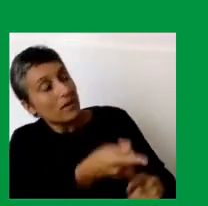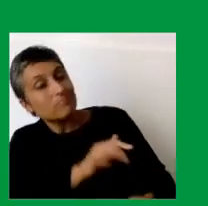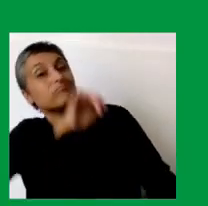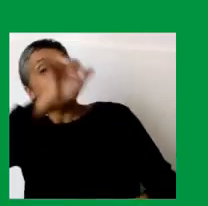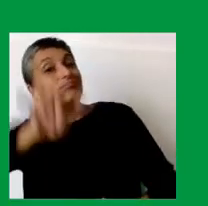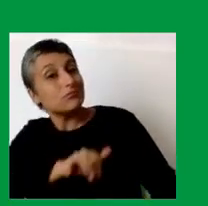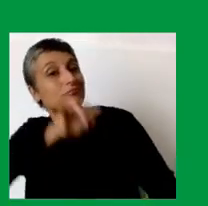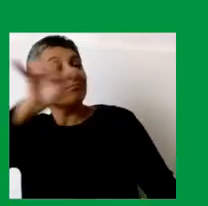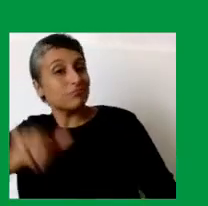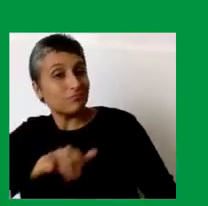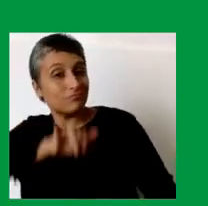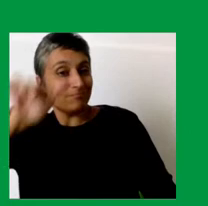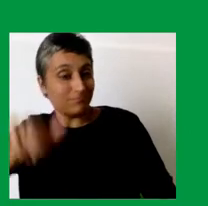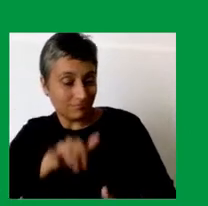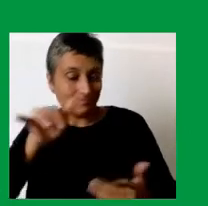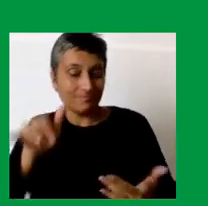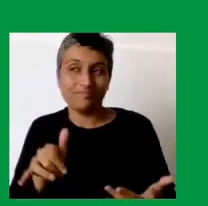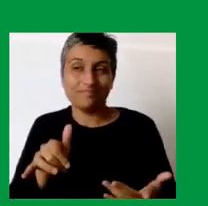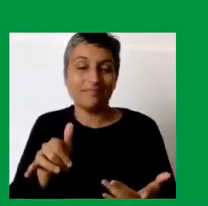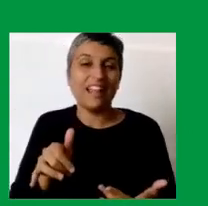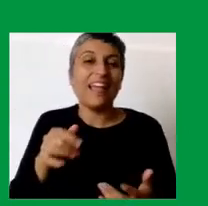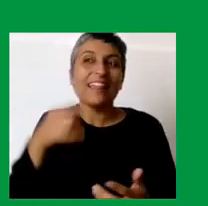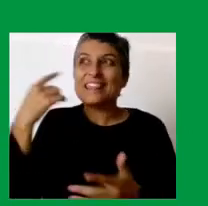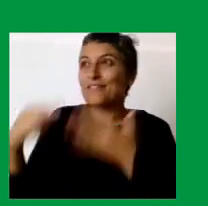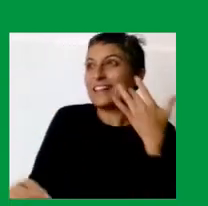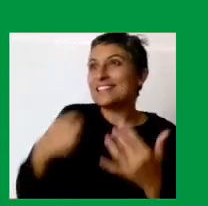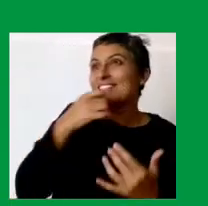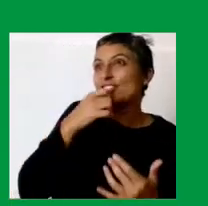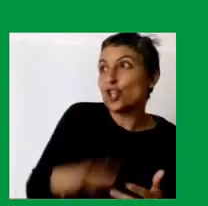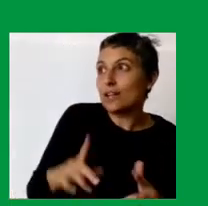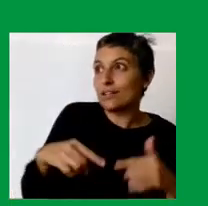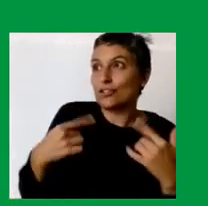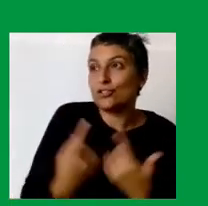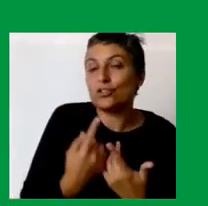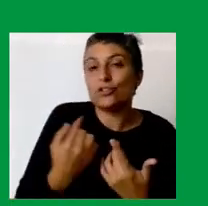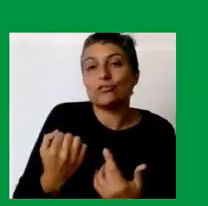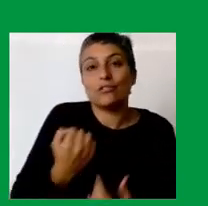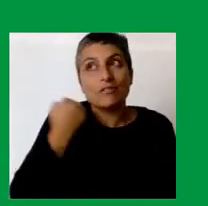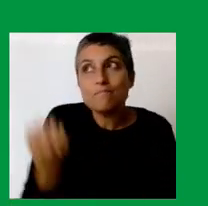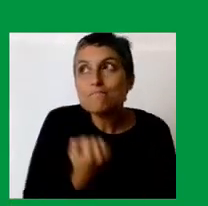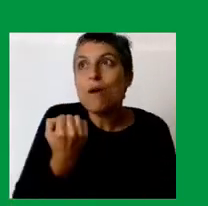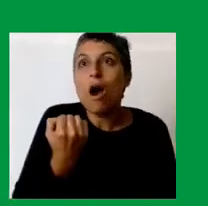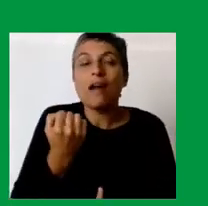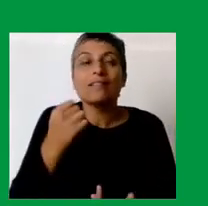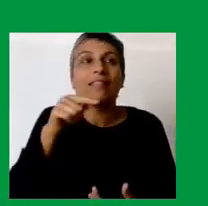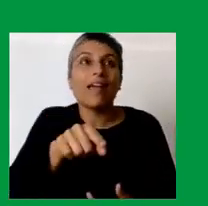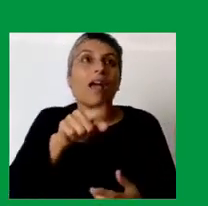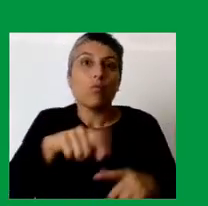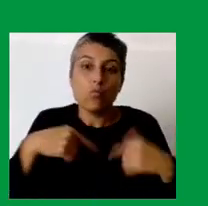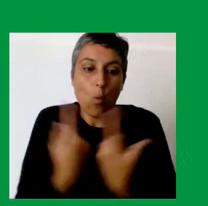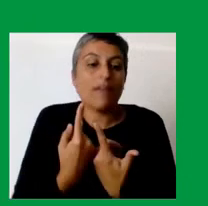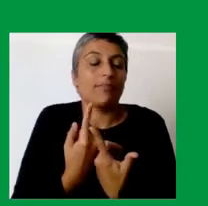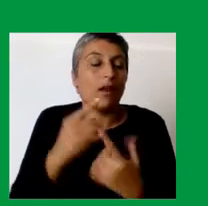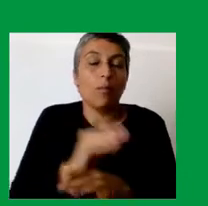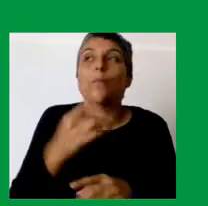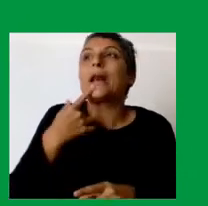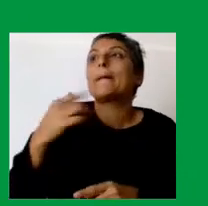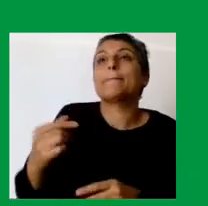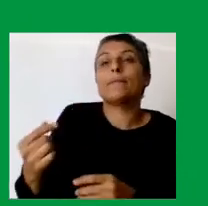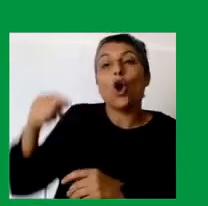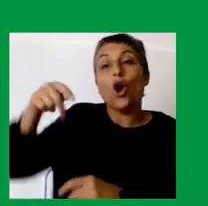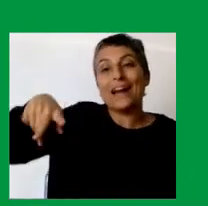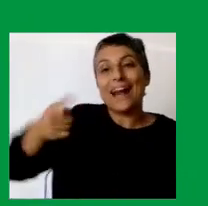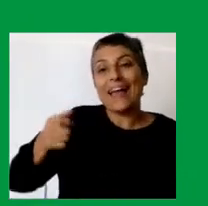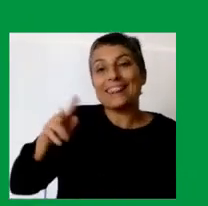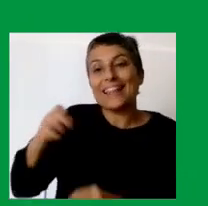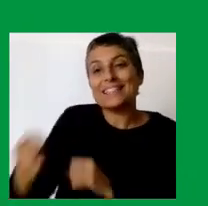vamos contando en las historias que nos importan de nuestra comunidad. Por ejemplo, yo, Natacha me mandó